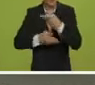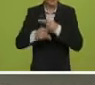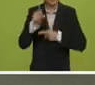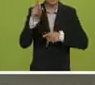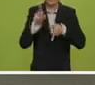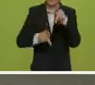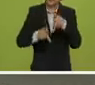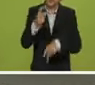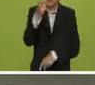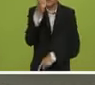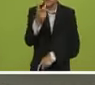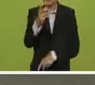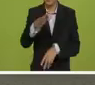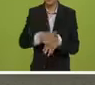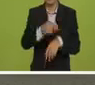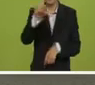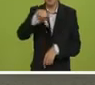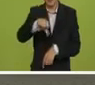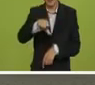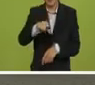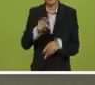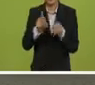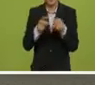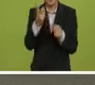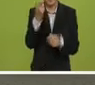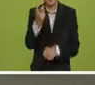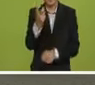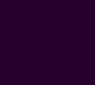ello, porque aquí en Sororidades hablamos de esto.